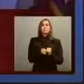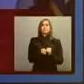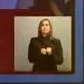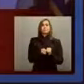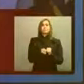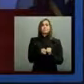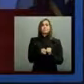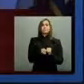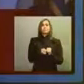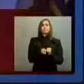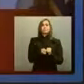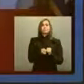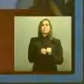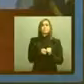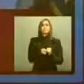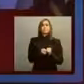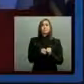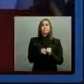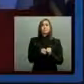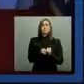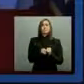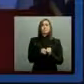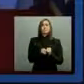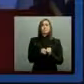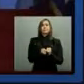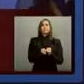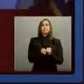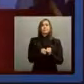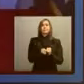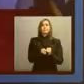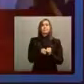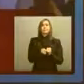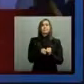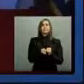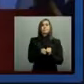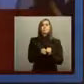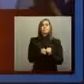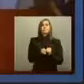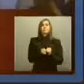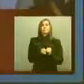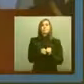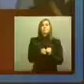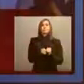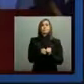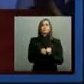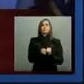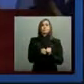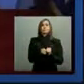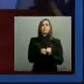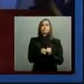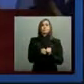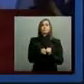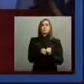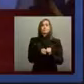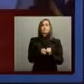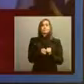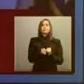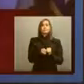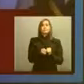esa fue la solución lo que el pueblo se merece de un gobierno del cambio